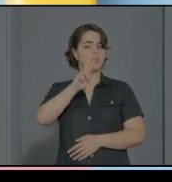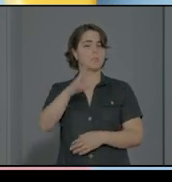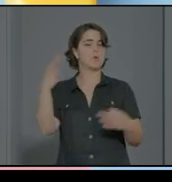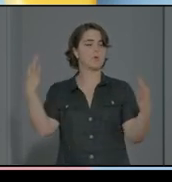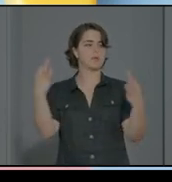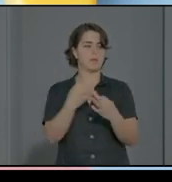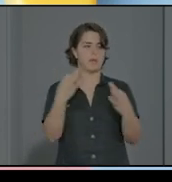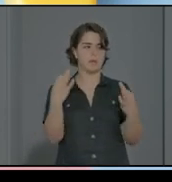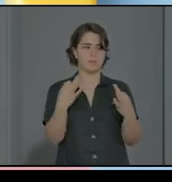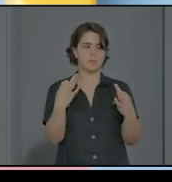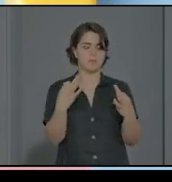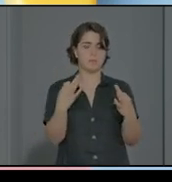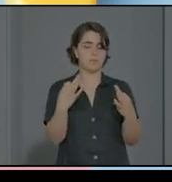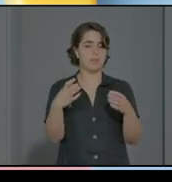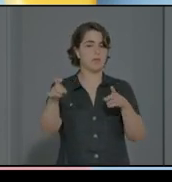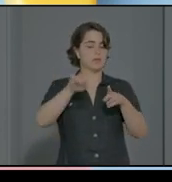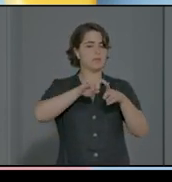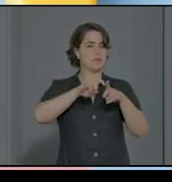hay tipologías de intervención